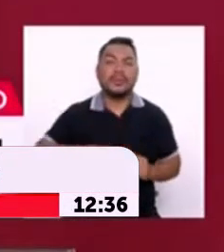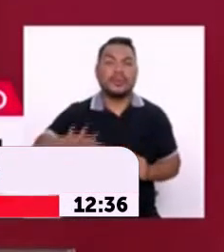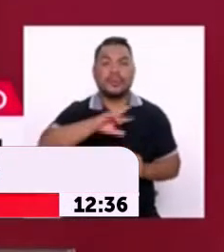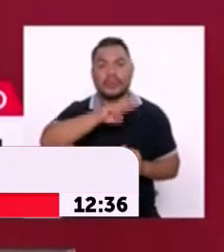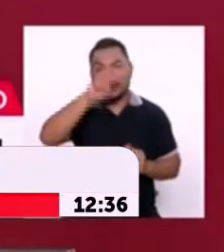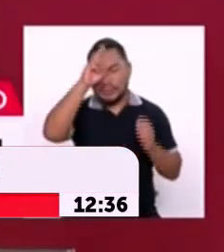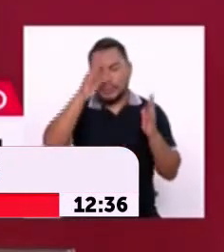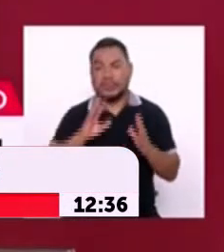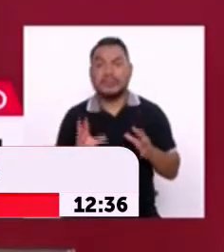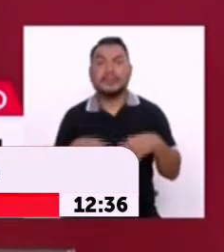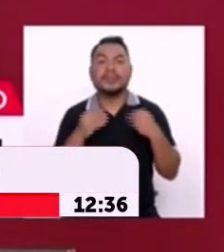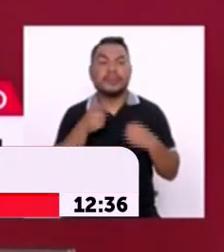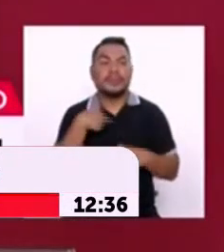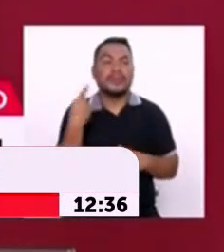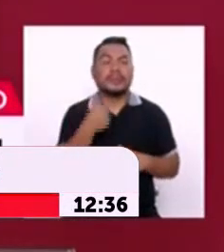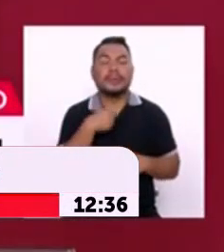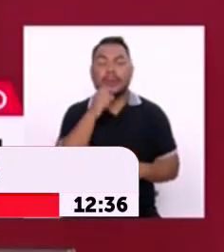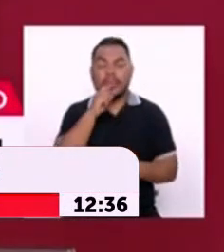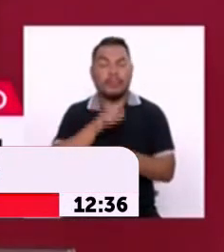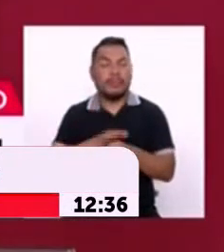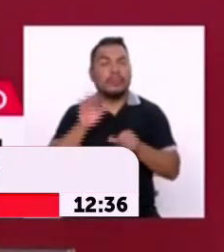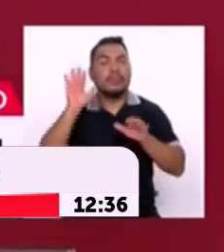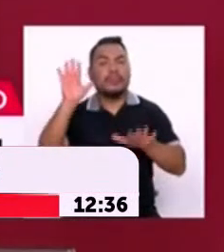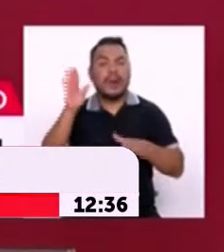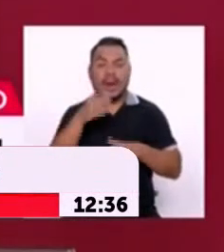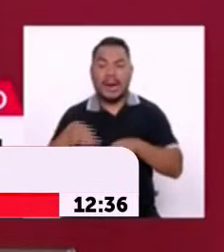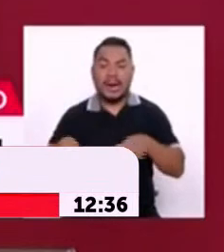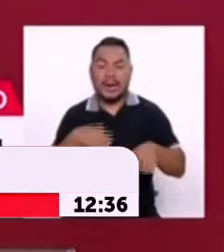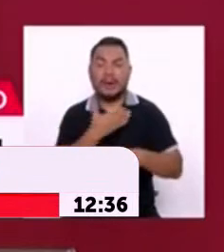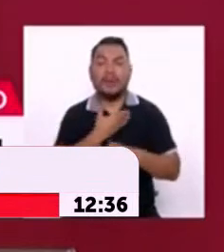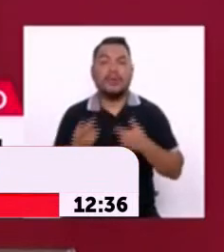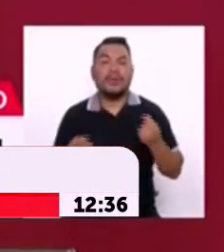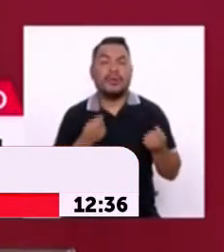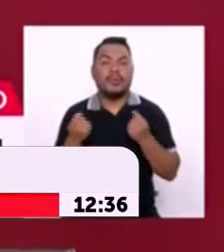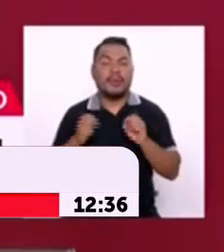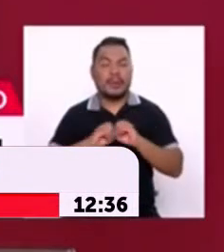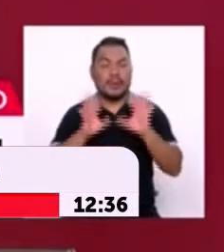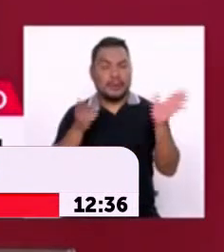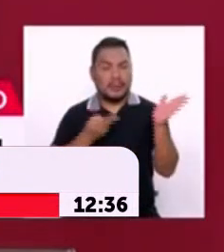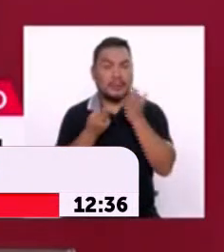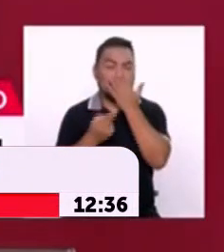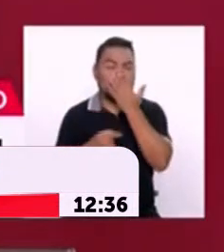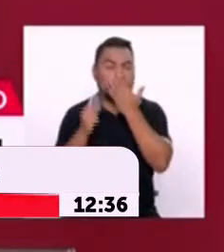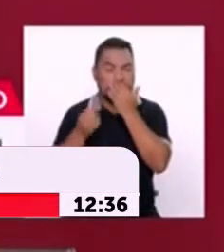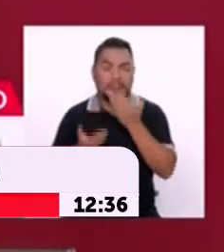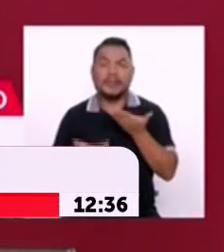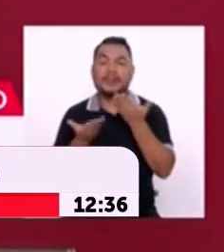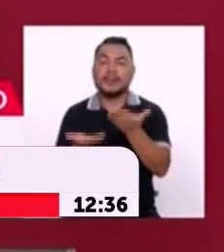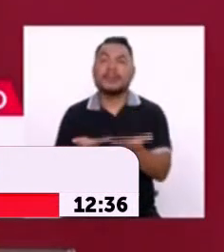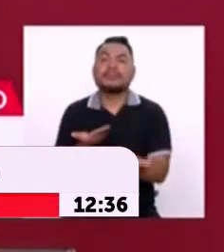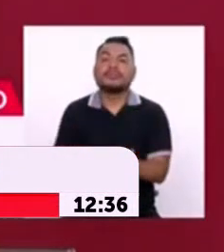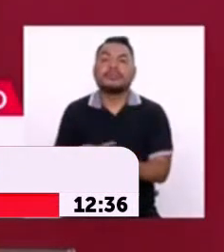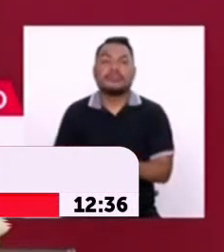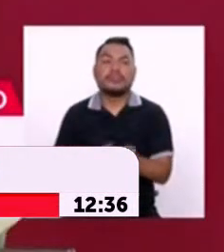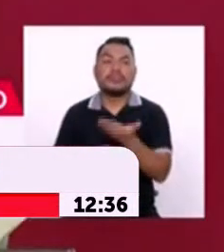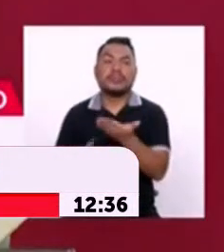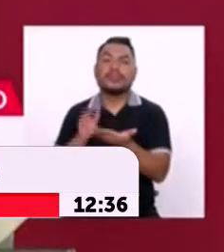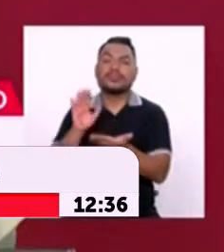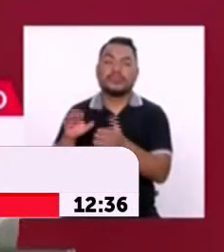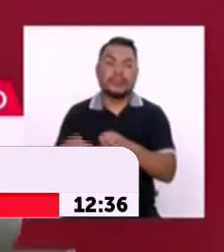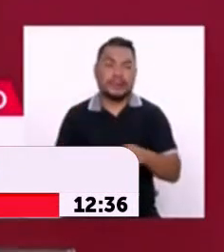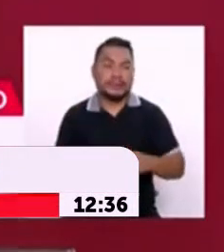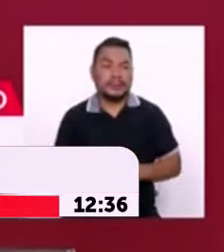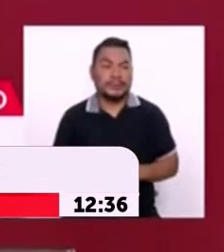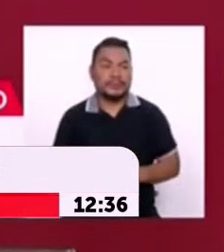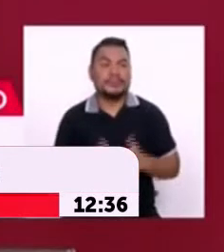los peruanos, porque nos comprometimos a hacer un gobierno transparente que rinde cuentas de